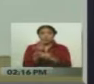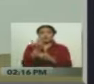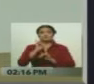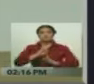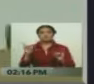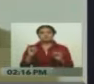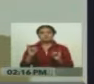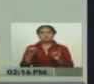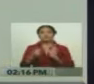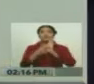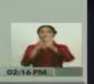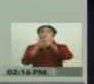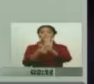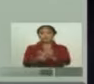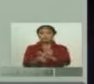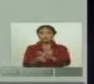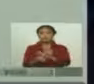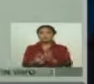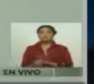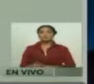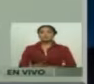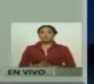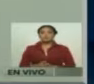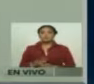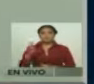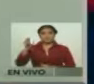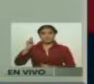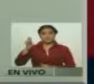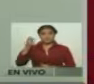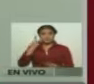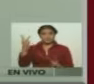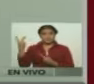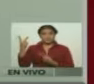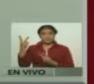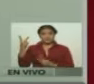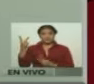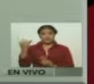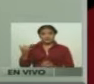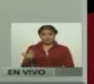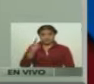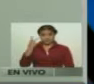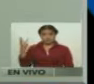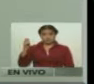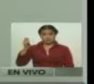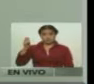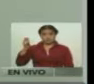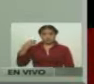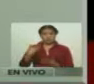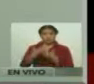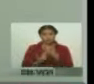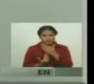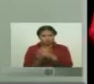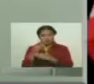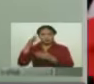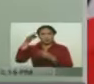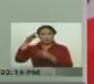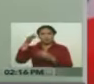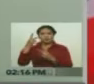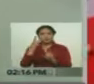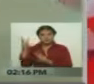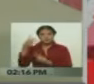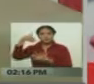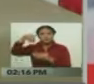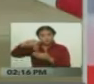¿Tendrán que hacer un repaso y una reevaluación para el próximo proceso electoral y conseguir que el resultado esté antes?